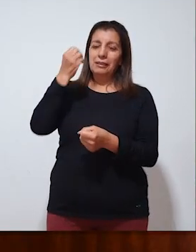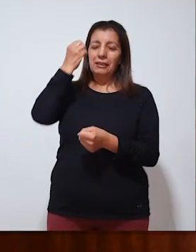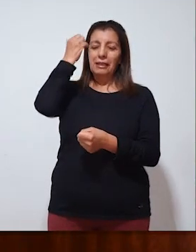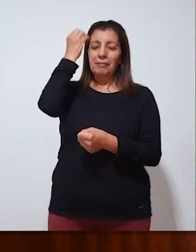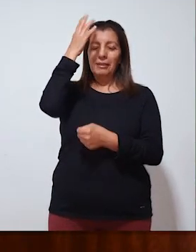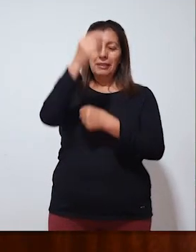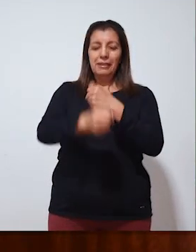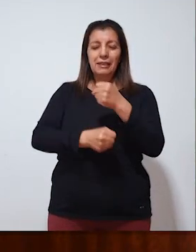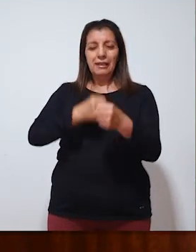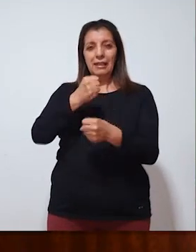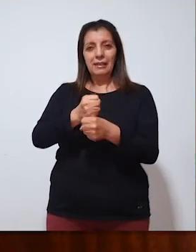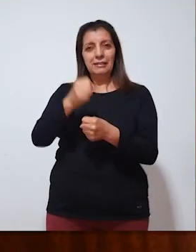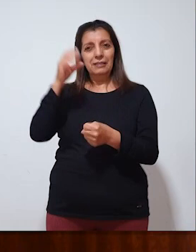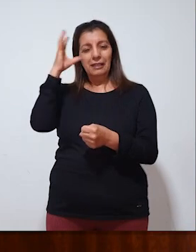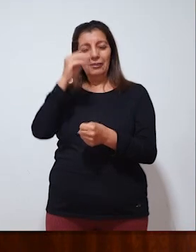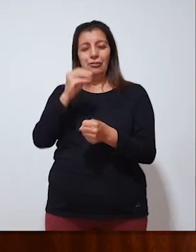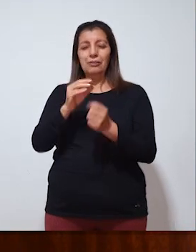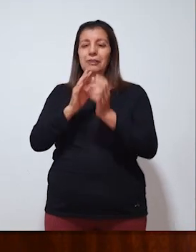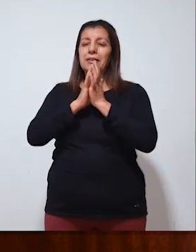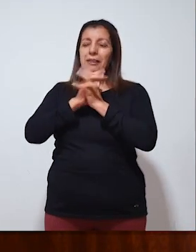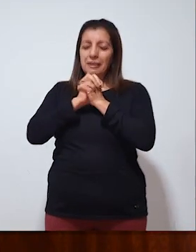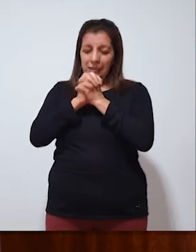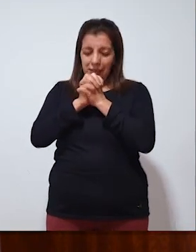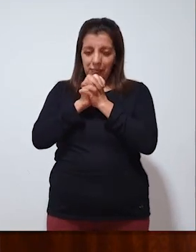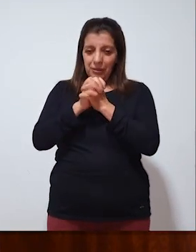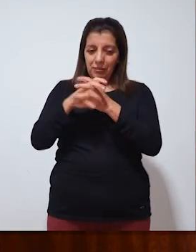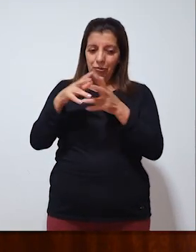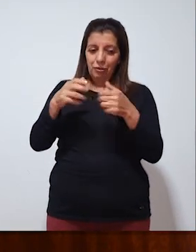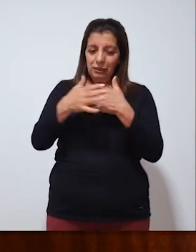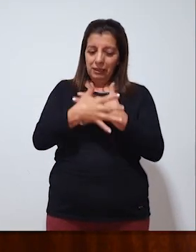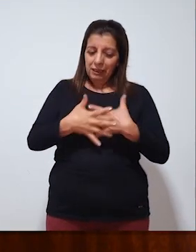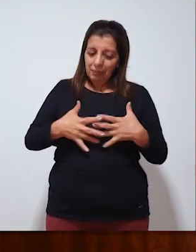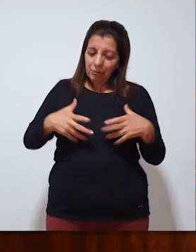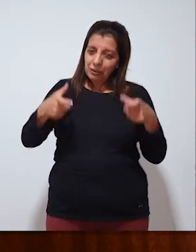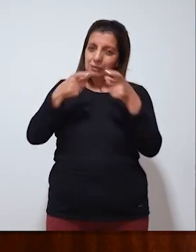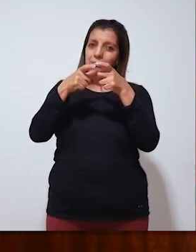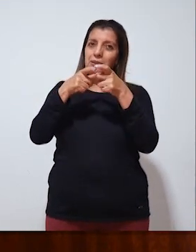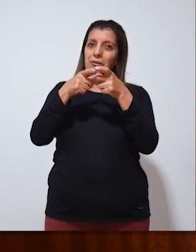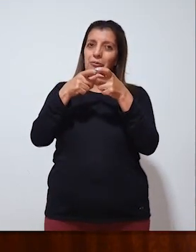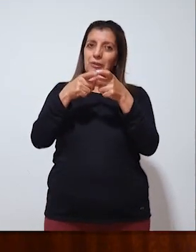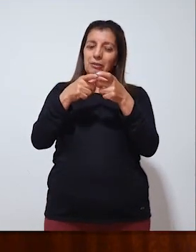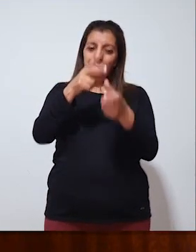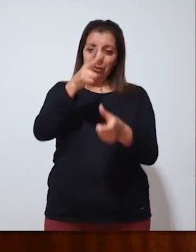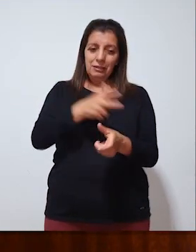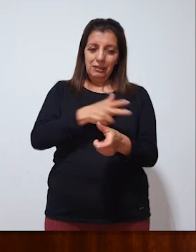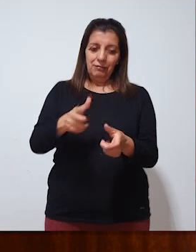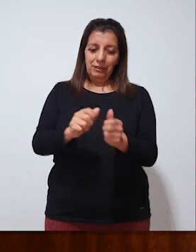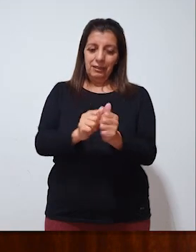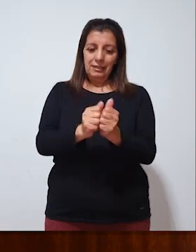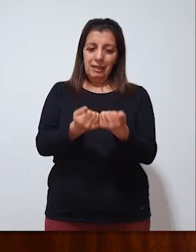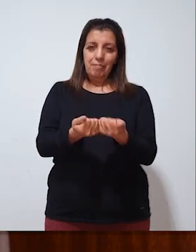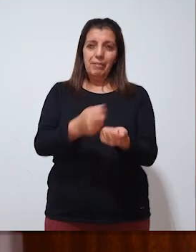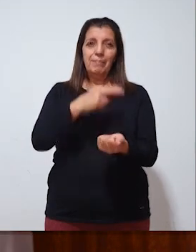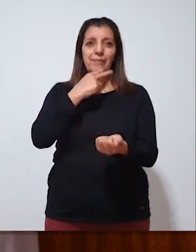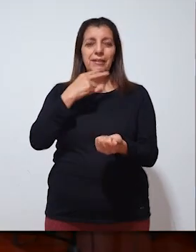Padre, te suplicamos que santifiques por el mismo Espíritu estos dones que hemos separado para ti, de manera que